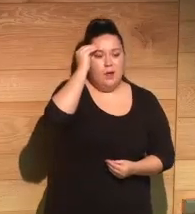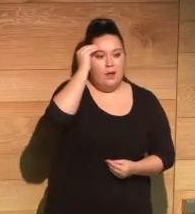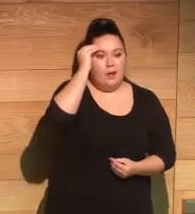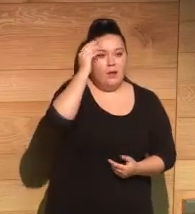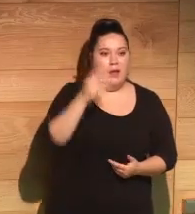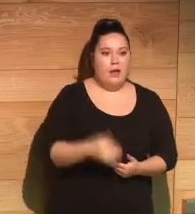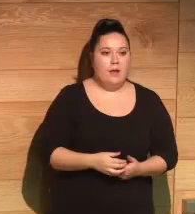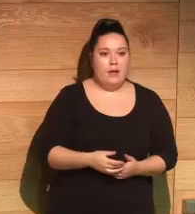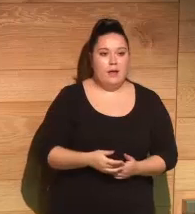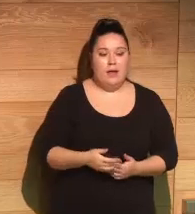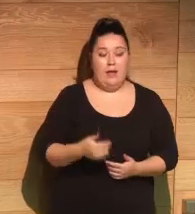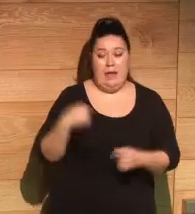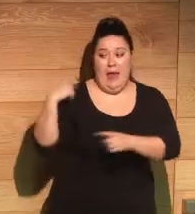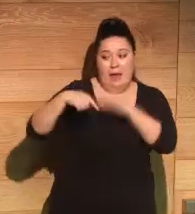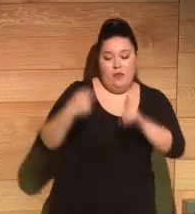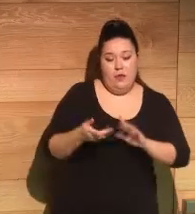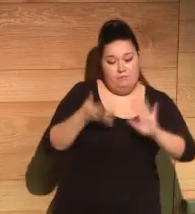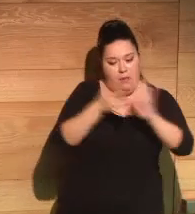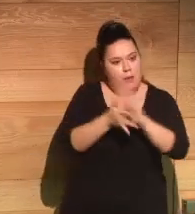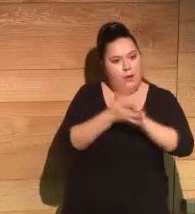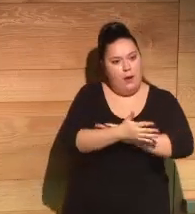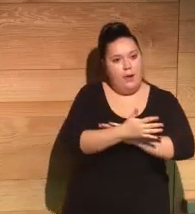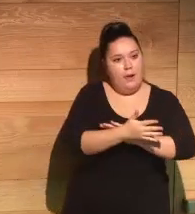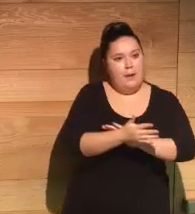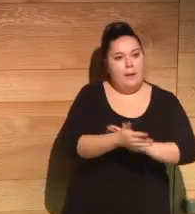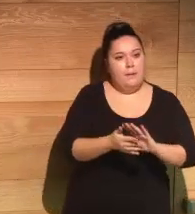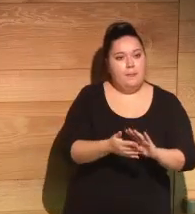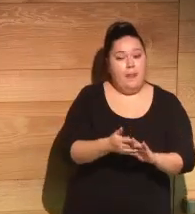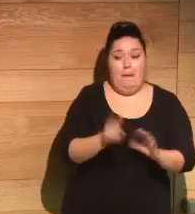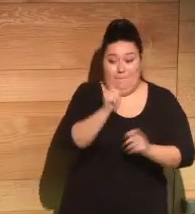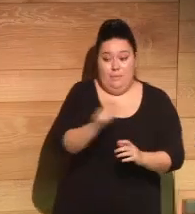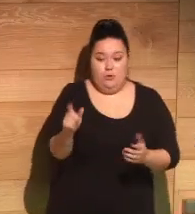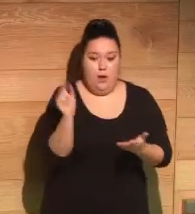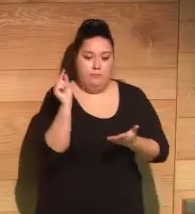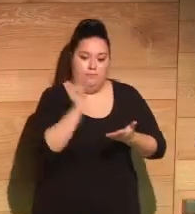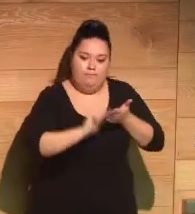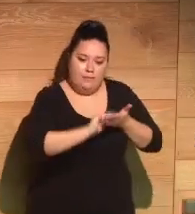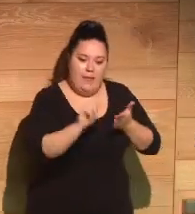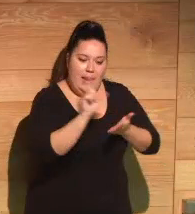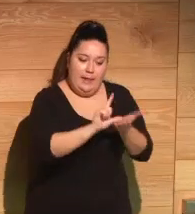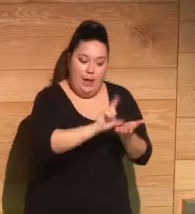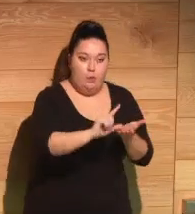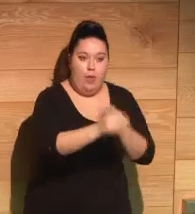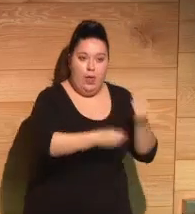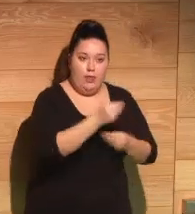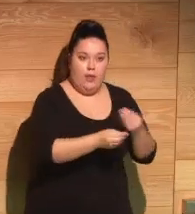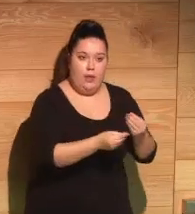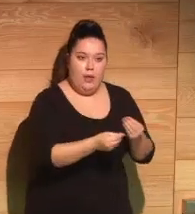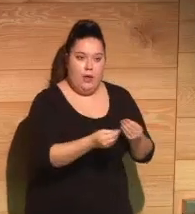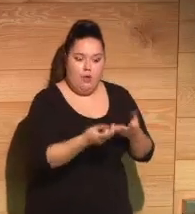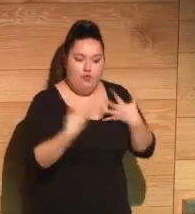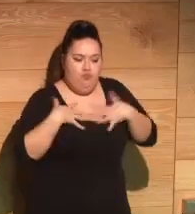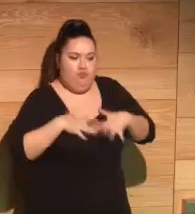son explicativas y sobre todo la gente que hace literatura, pues en cierto modo está impregnada por